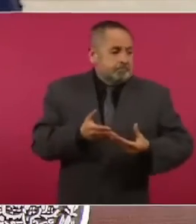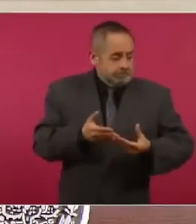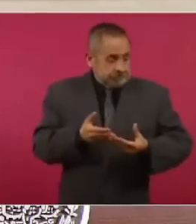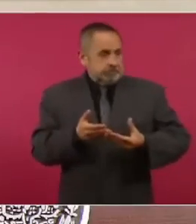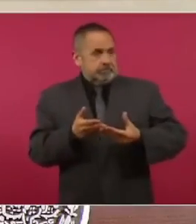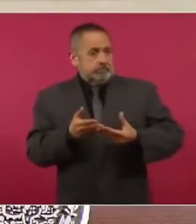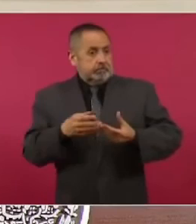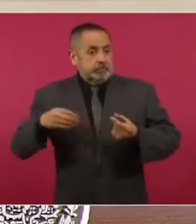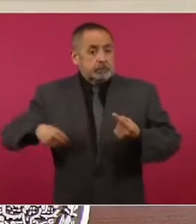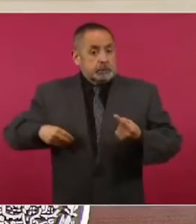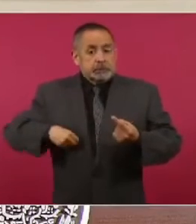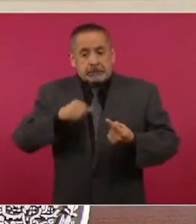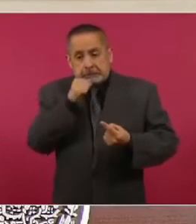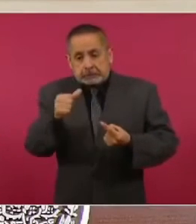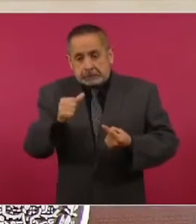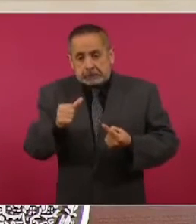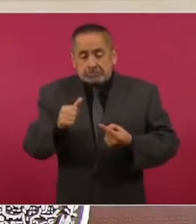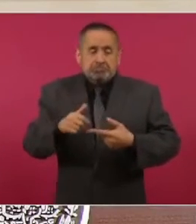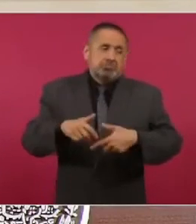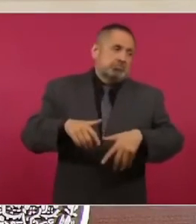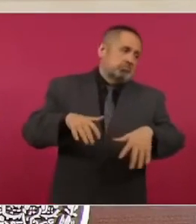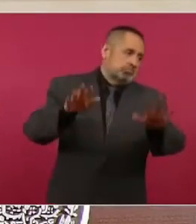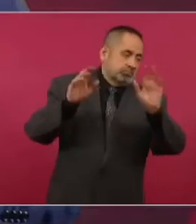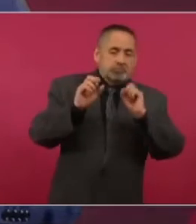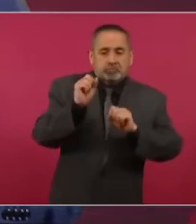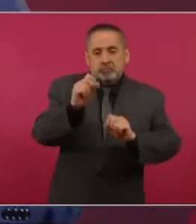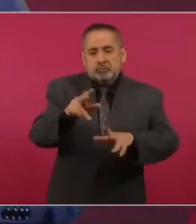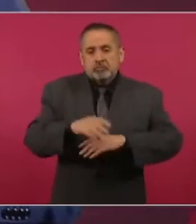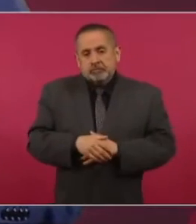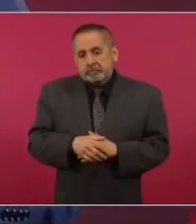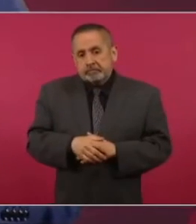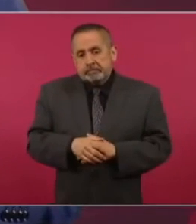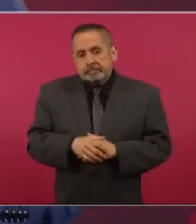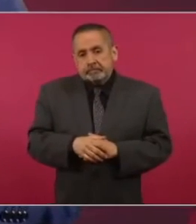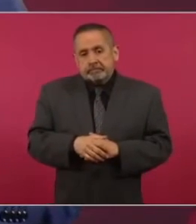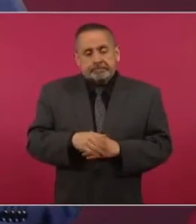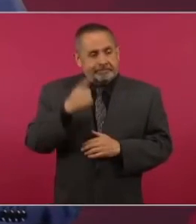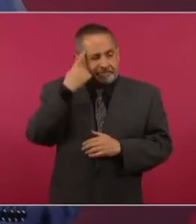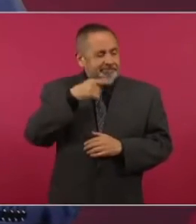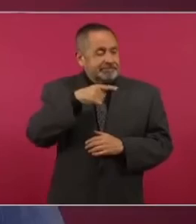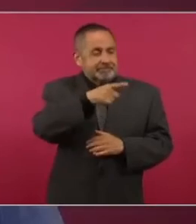es el parto de los montes. O sea,